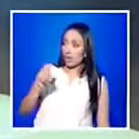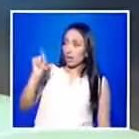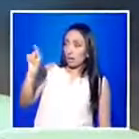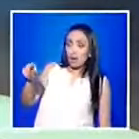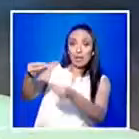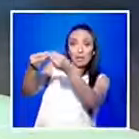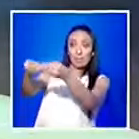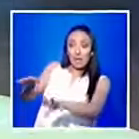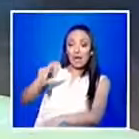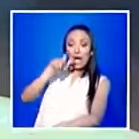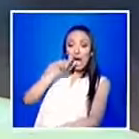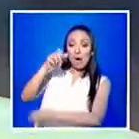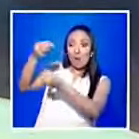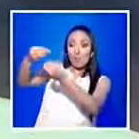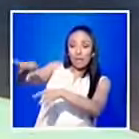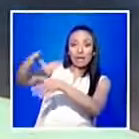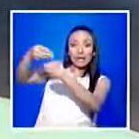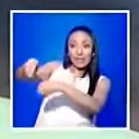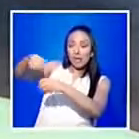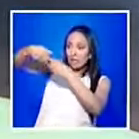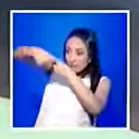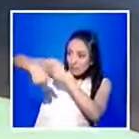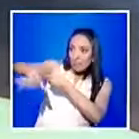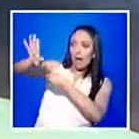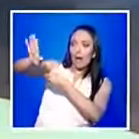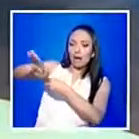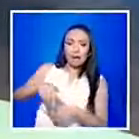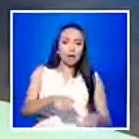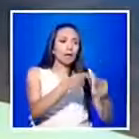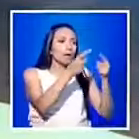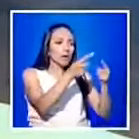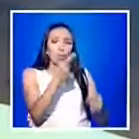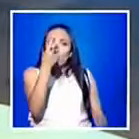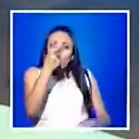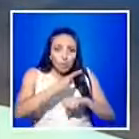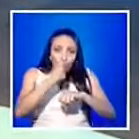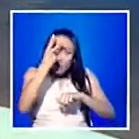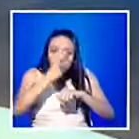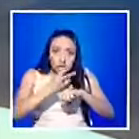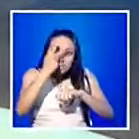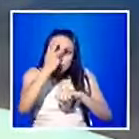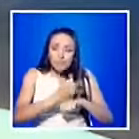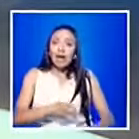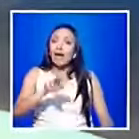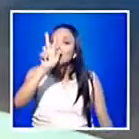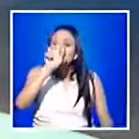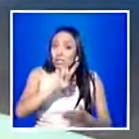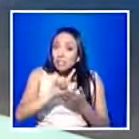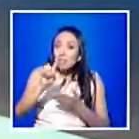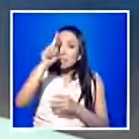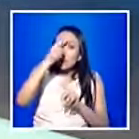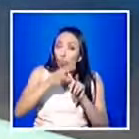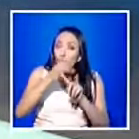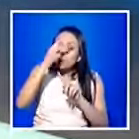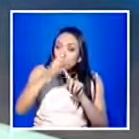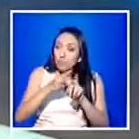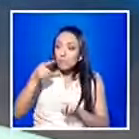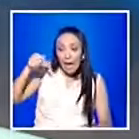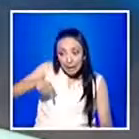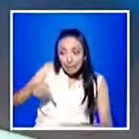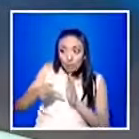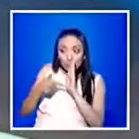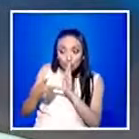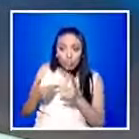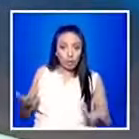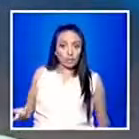lugares tengamos fuga de agua, que se desperdicie el agua. No un día, no dos días, sino hasta tres semanas, porque aquí lo hemos reportado,